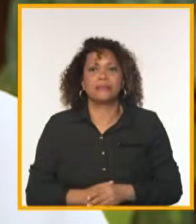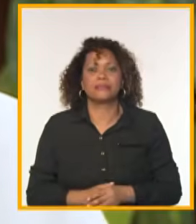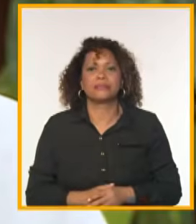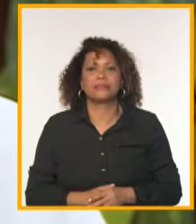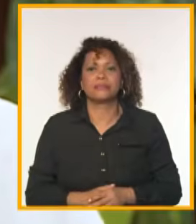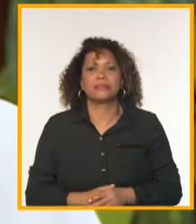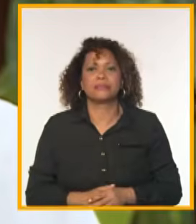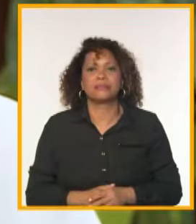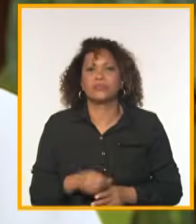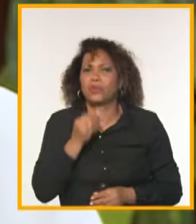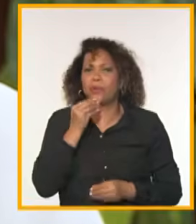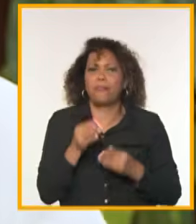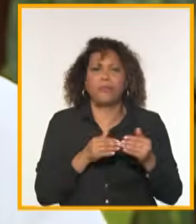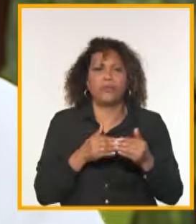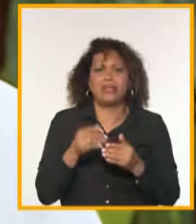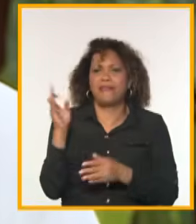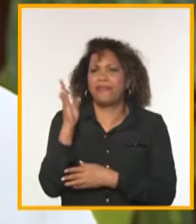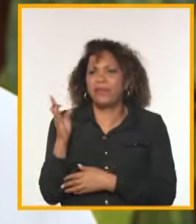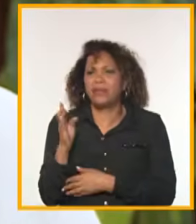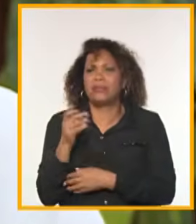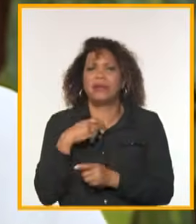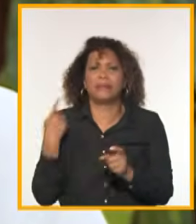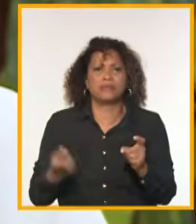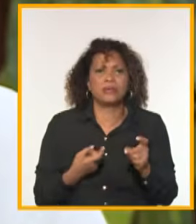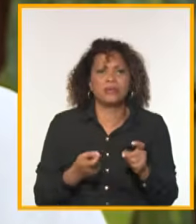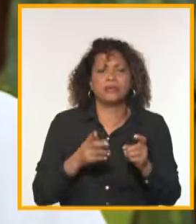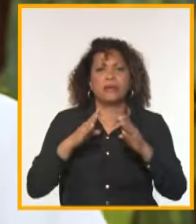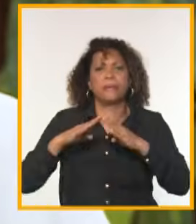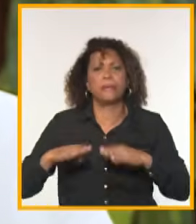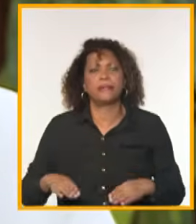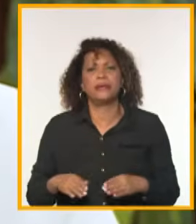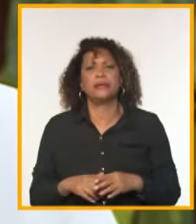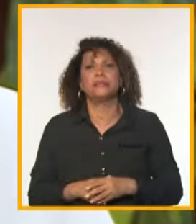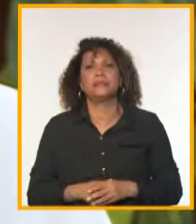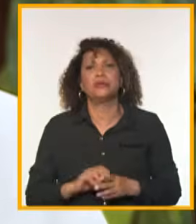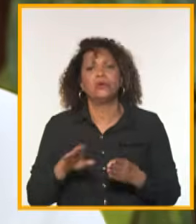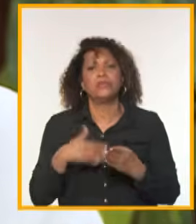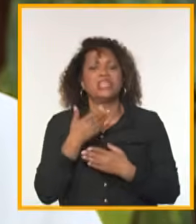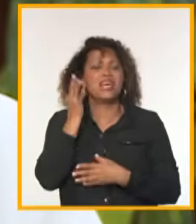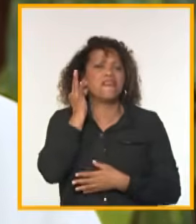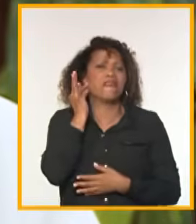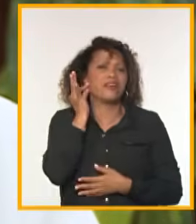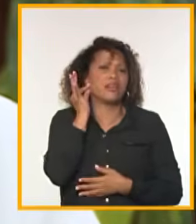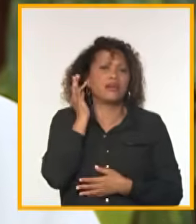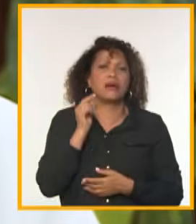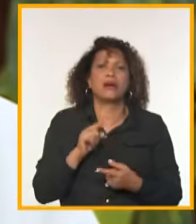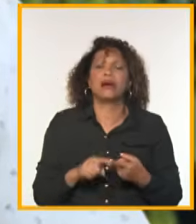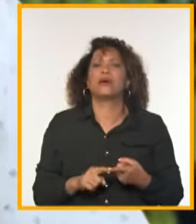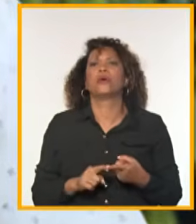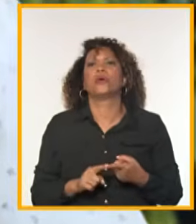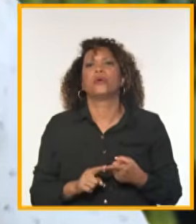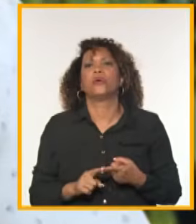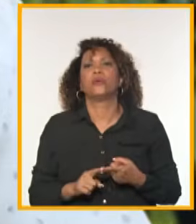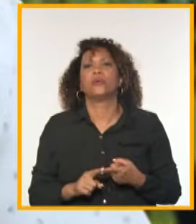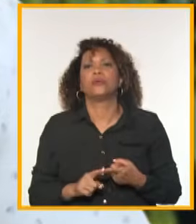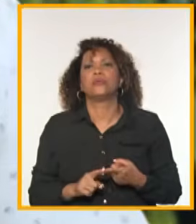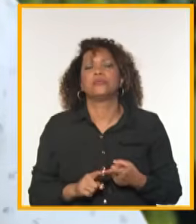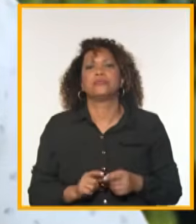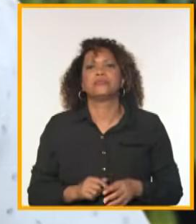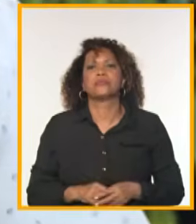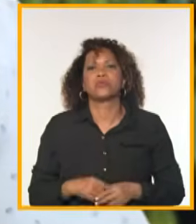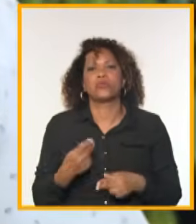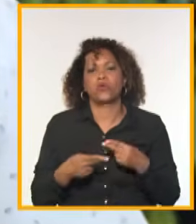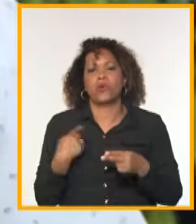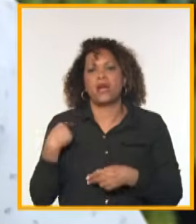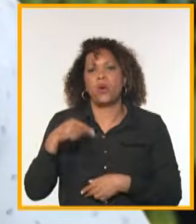fiesta, de la guerra, de la paz, de un día feriado. Y es lo que hago hoy. O